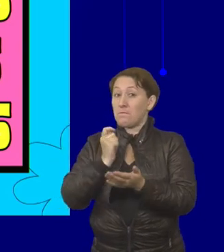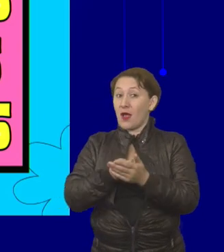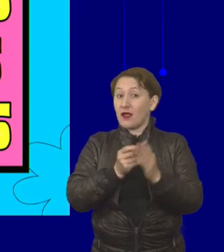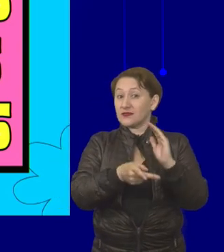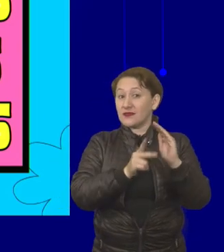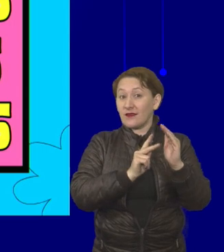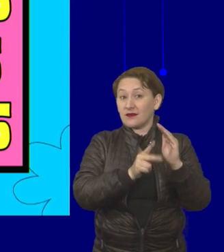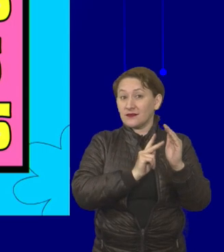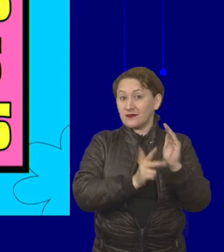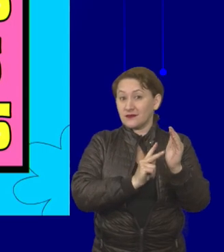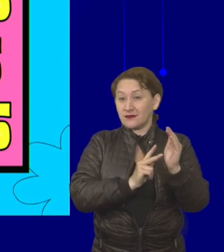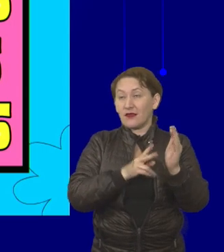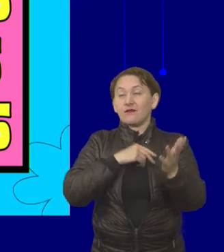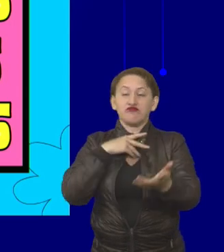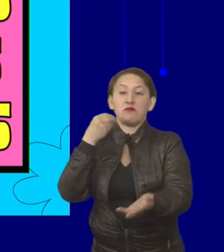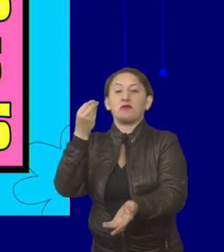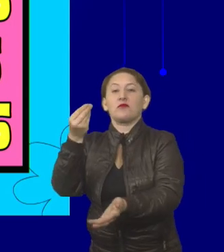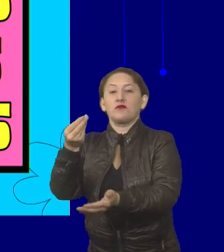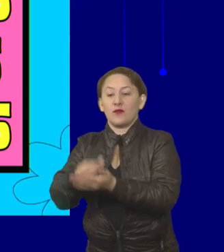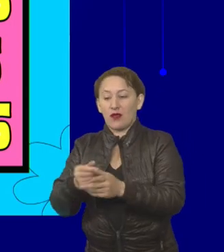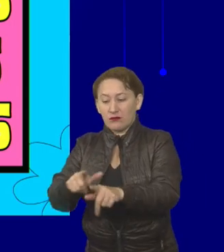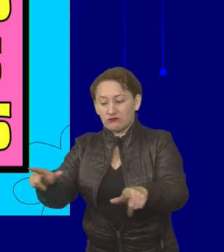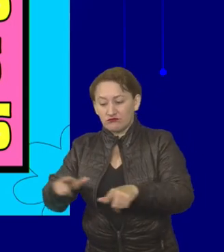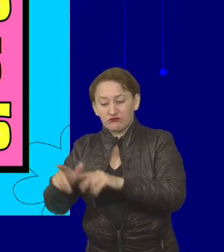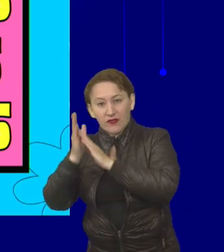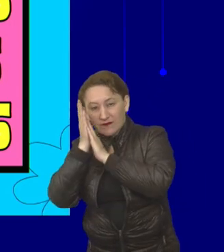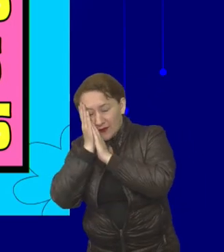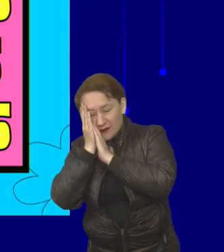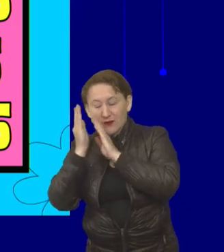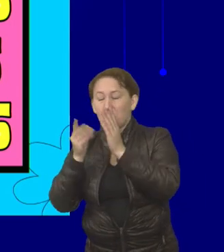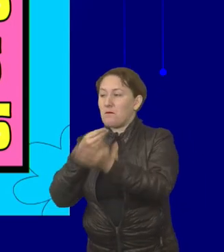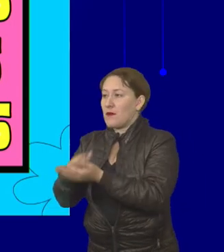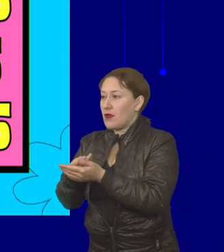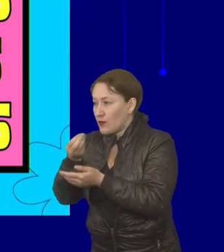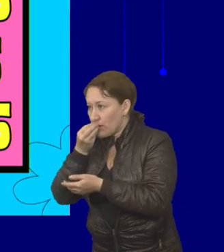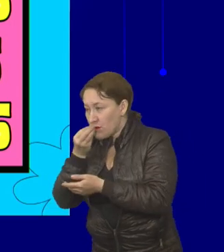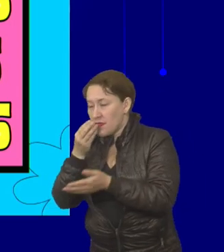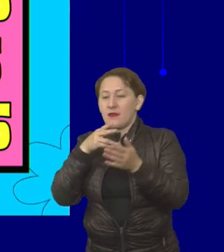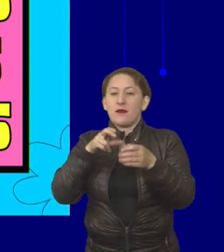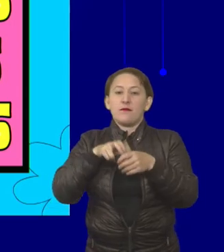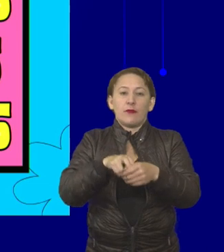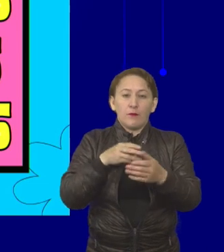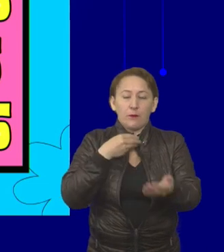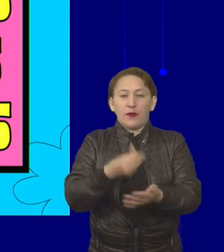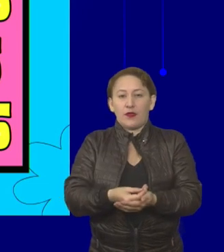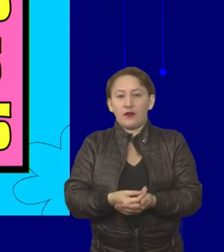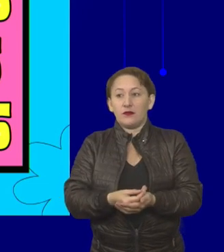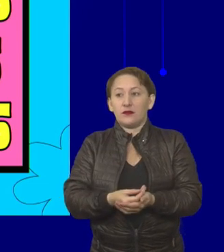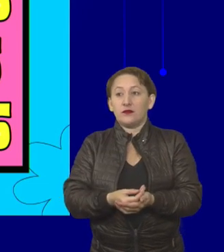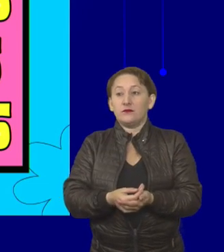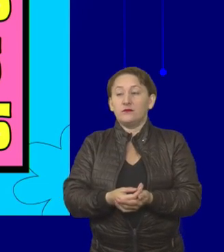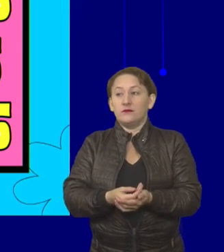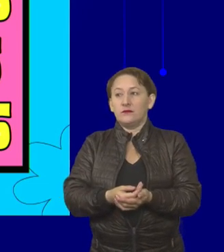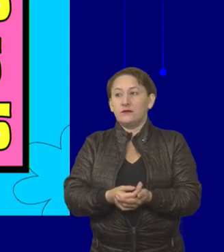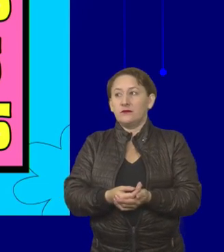ICETEX, para poder pagar la habitación en la que vivía, pagar la alimentación, pagar el transporte. Y